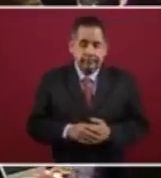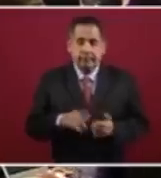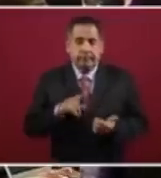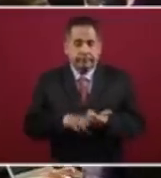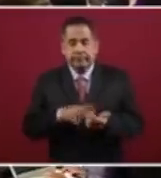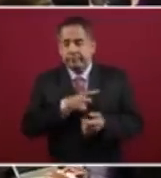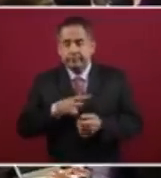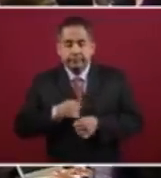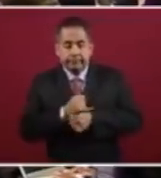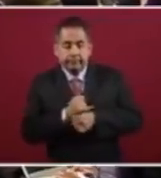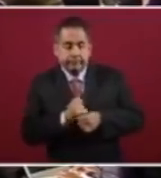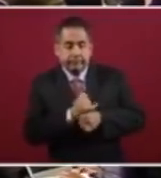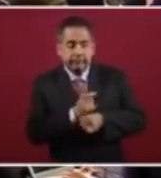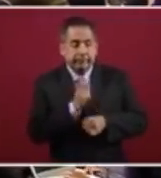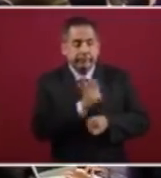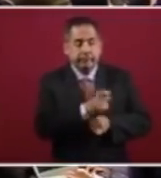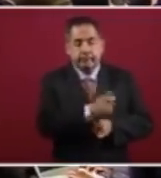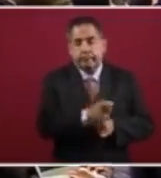investigación cuando